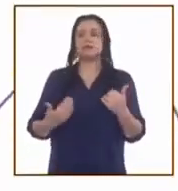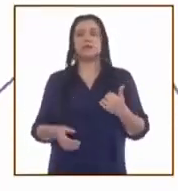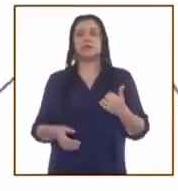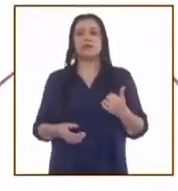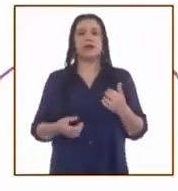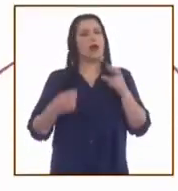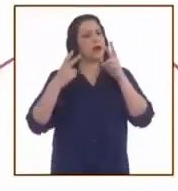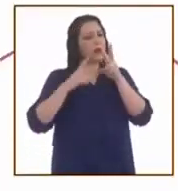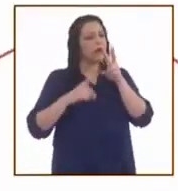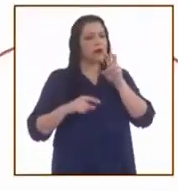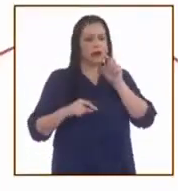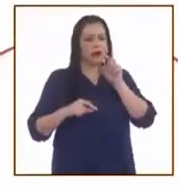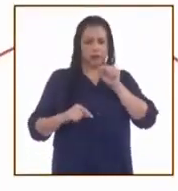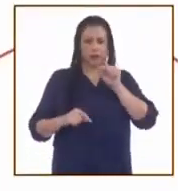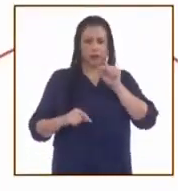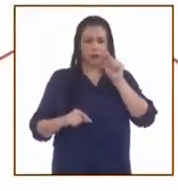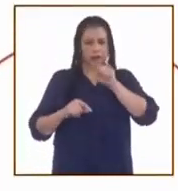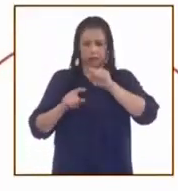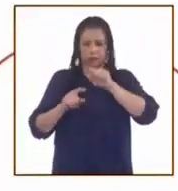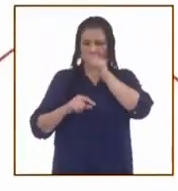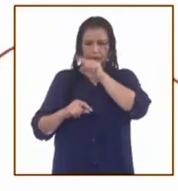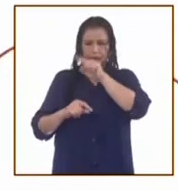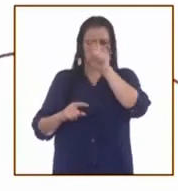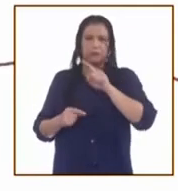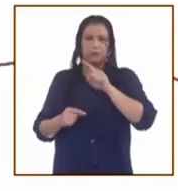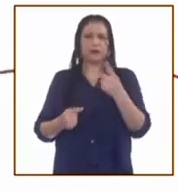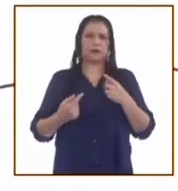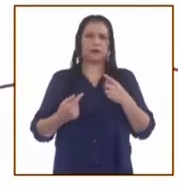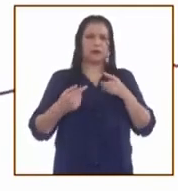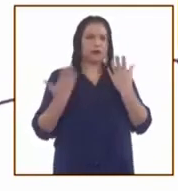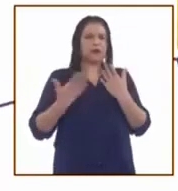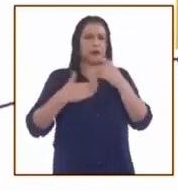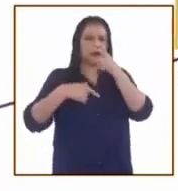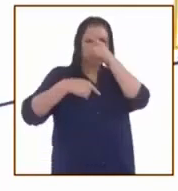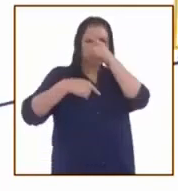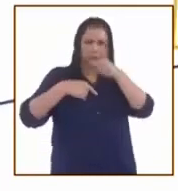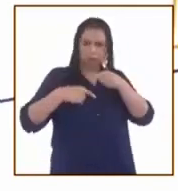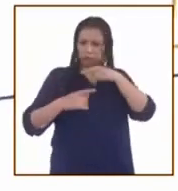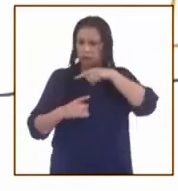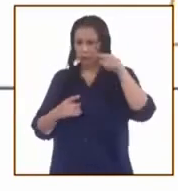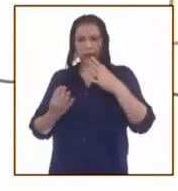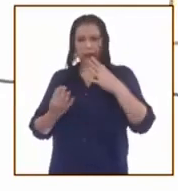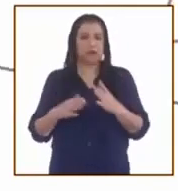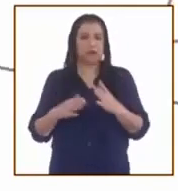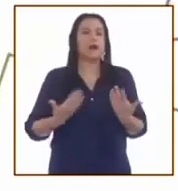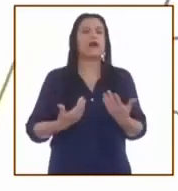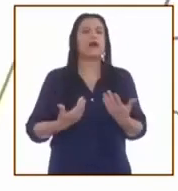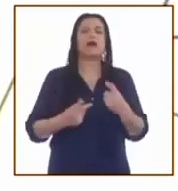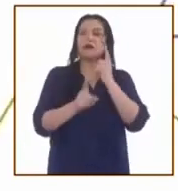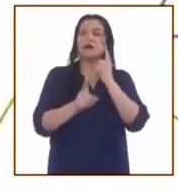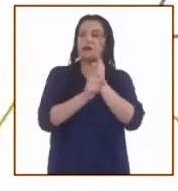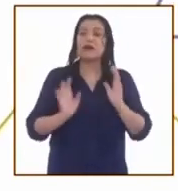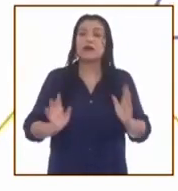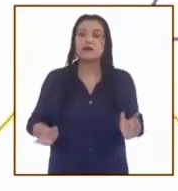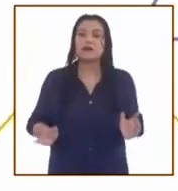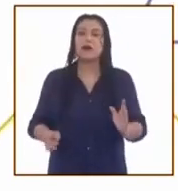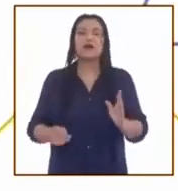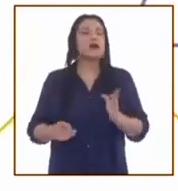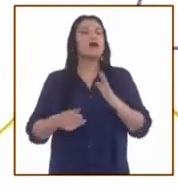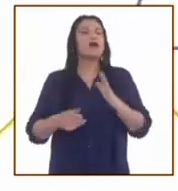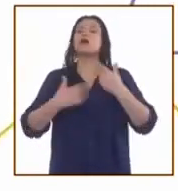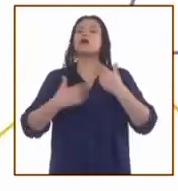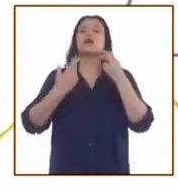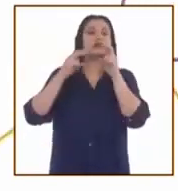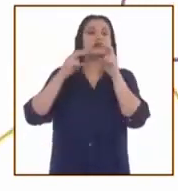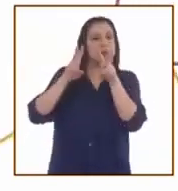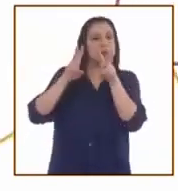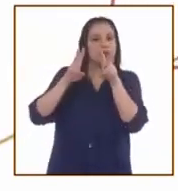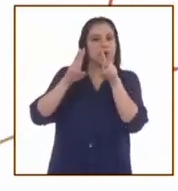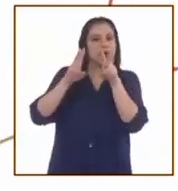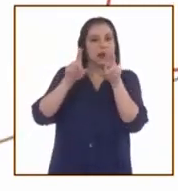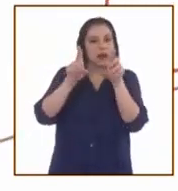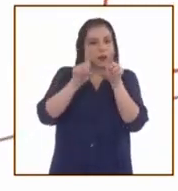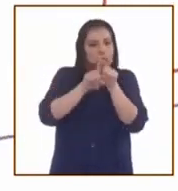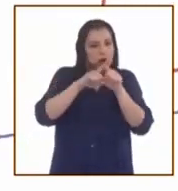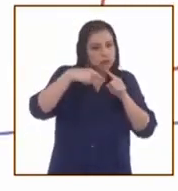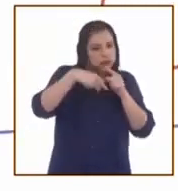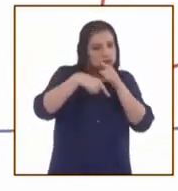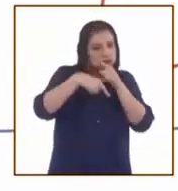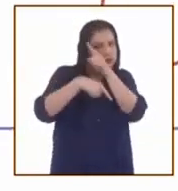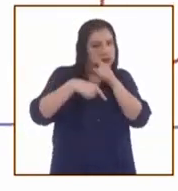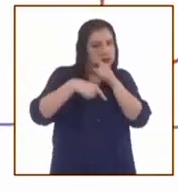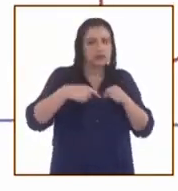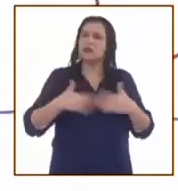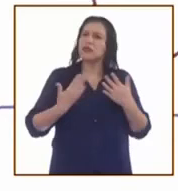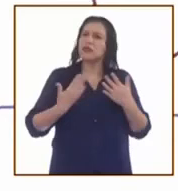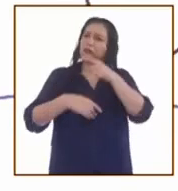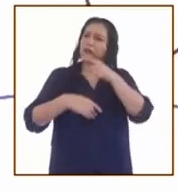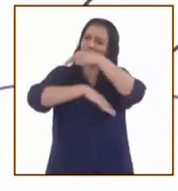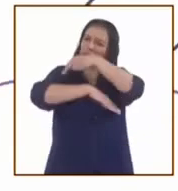Veo que los puntos están desordenados. No reconozco ningún patrón en la figura. Lo que has dicho es correcto. No se observa un patrón. Entonces no se